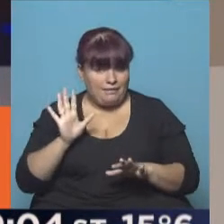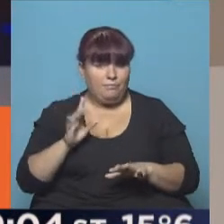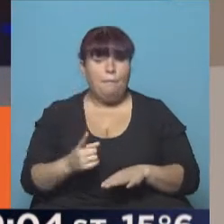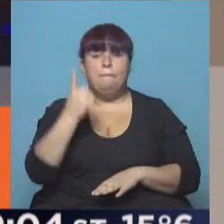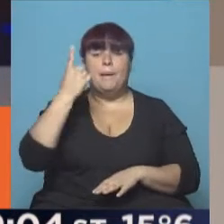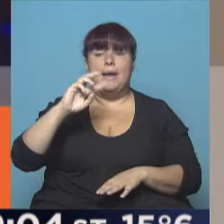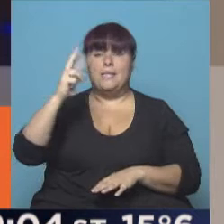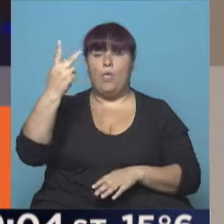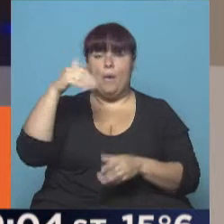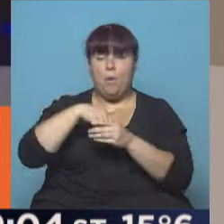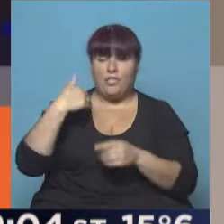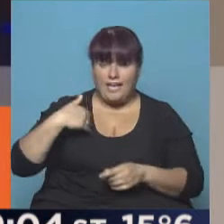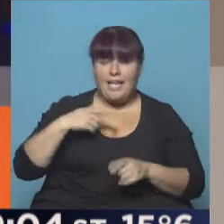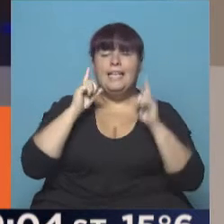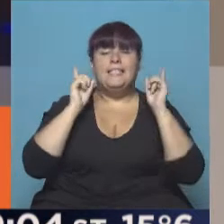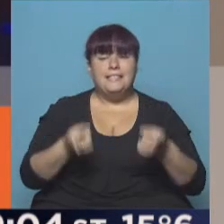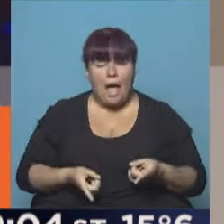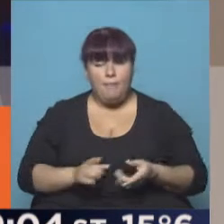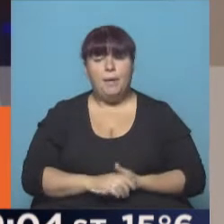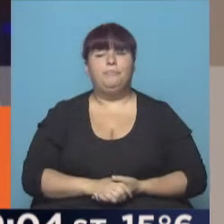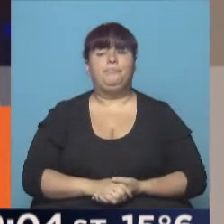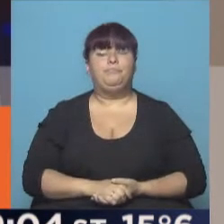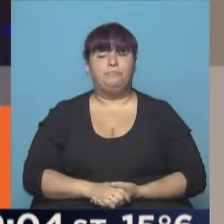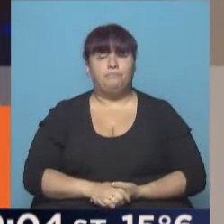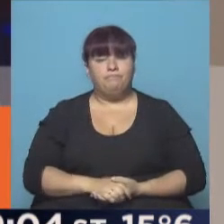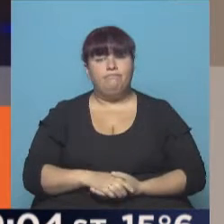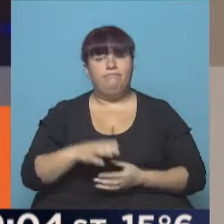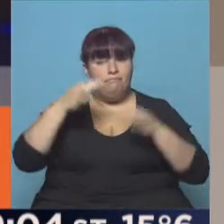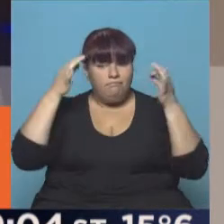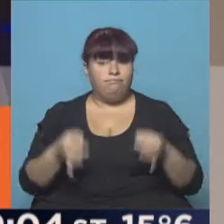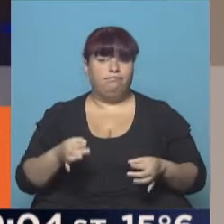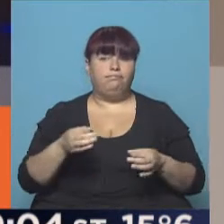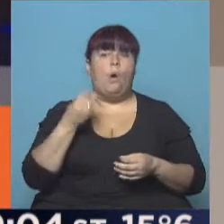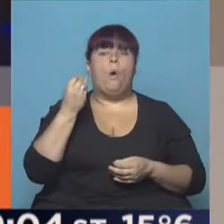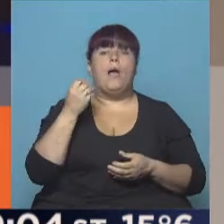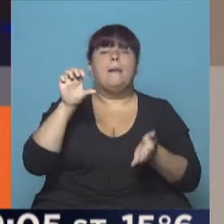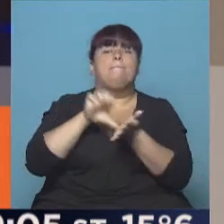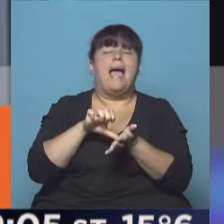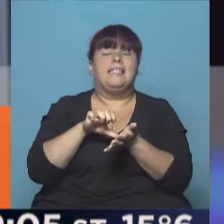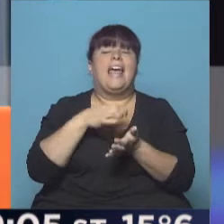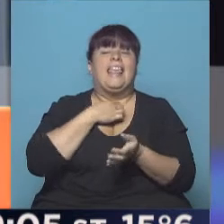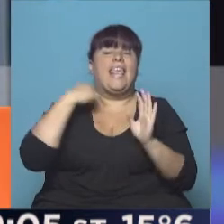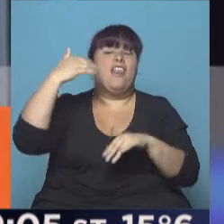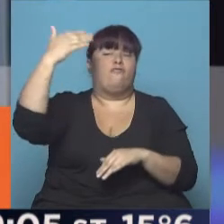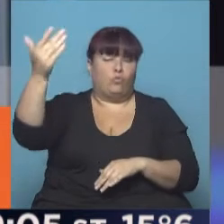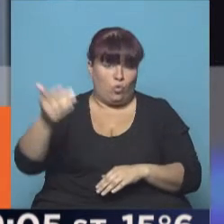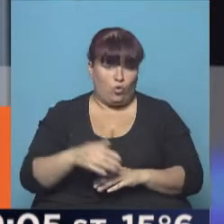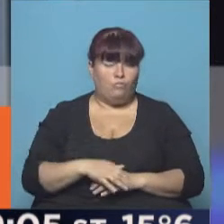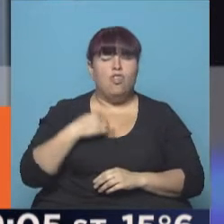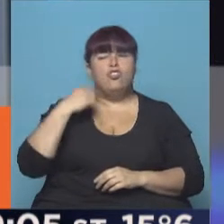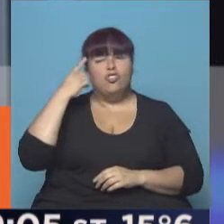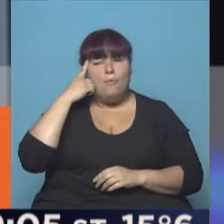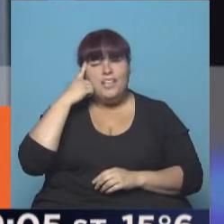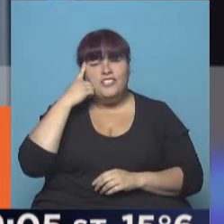primer balotaje en la República Argentina, sino también se definió qué país se quería para el futuro. Yo creo que